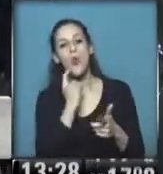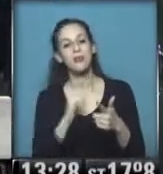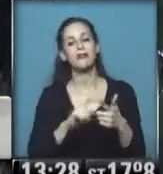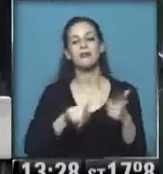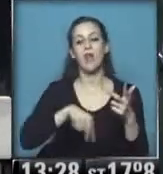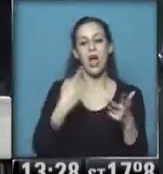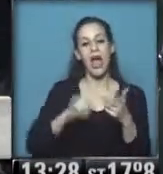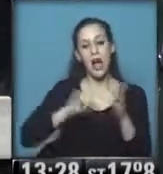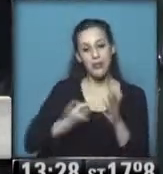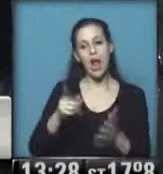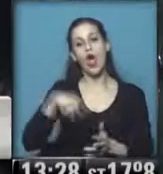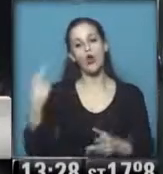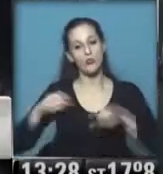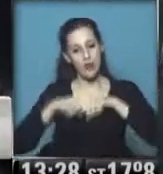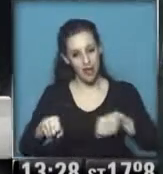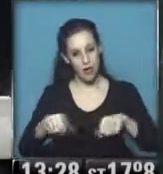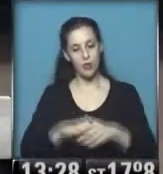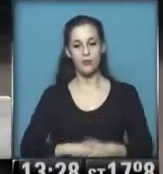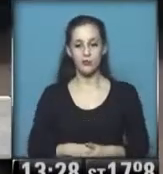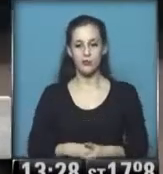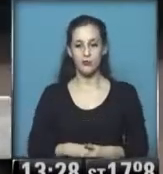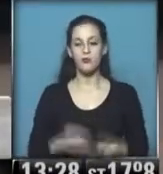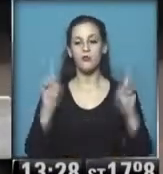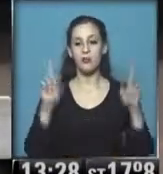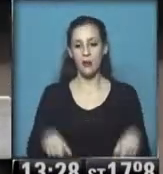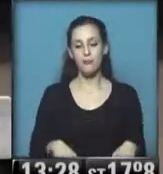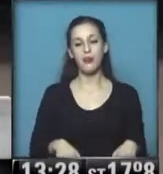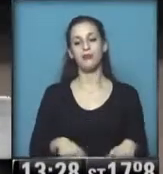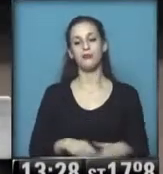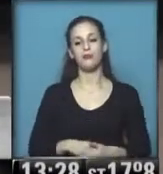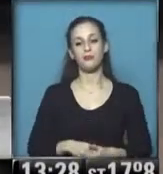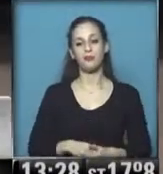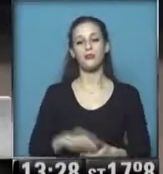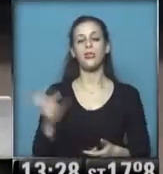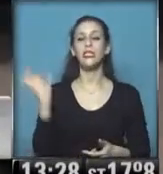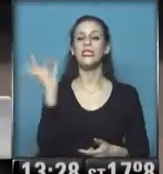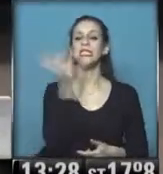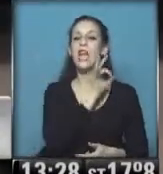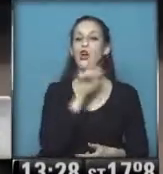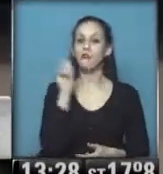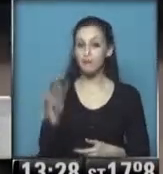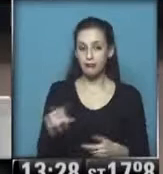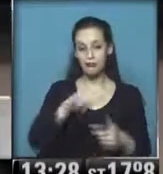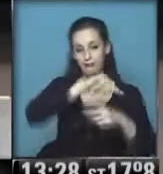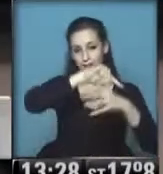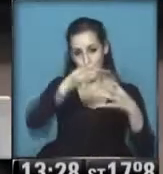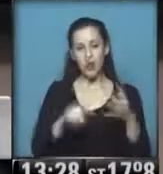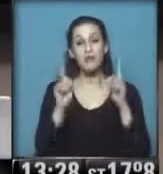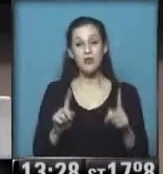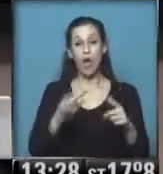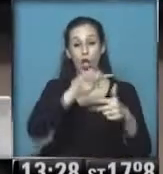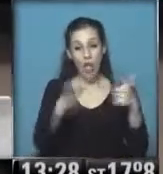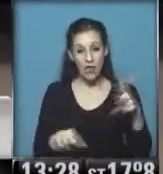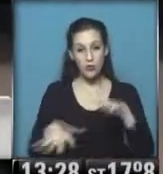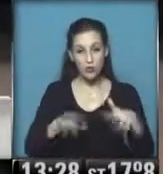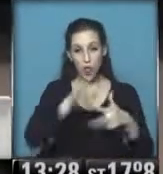tenemos otro supermercado y en eh el gran resistencia el municipio de Fontana en Chaco también una tercera experiencia los tres casos